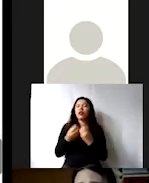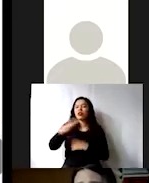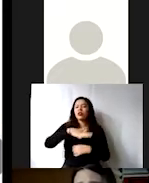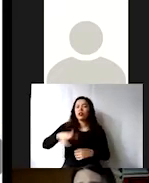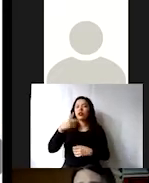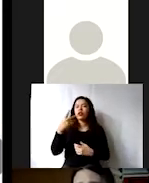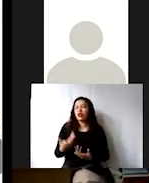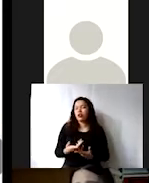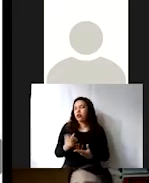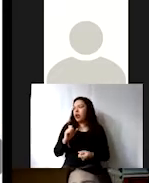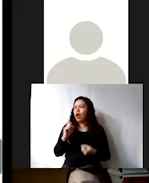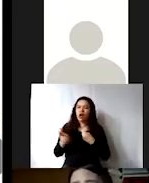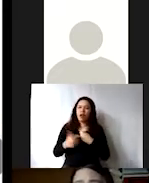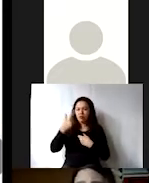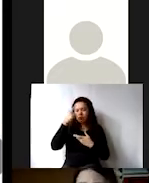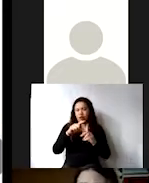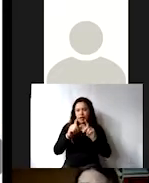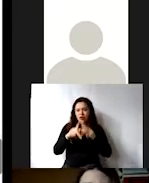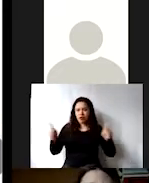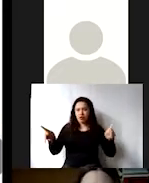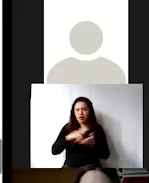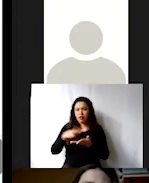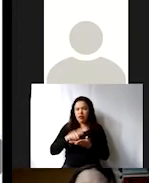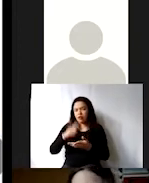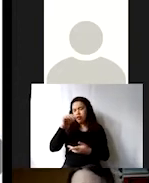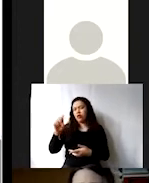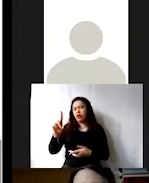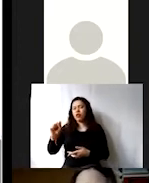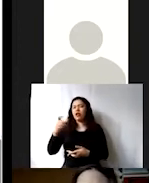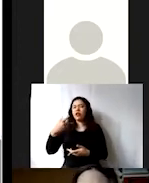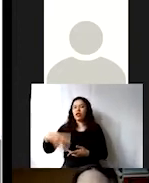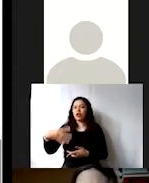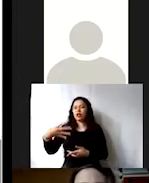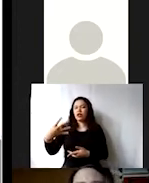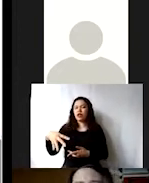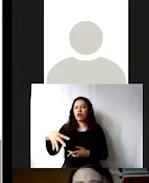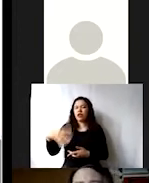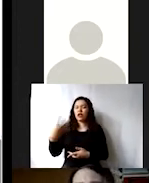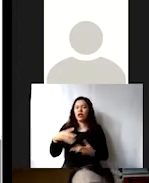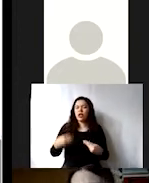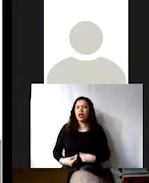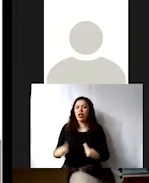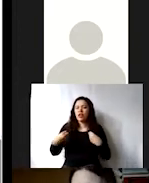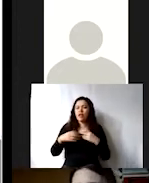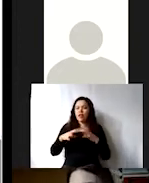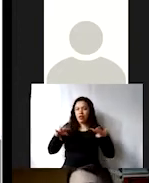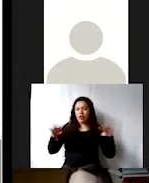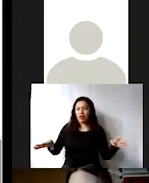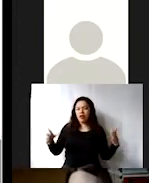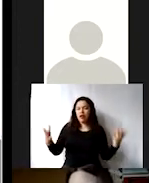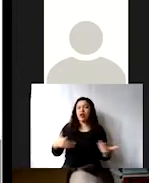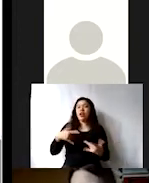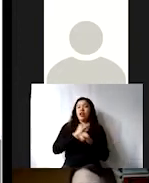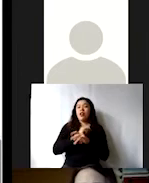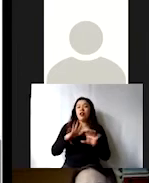armarse algo en limpiezas de costas relacionadas con el ODS 14 de vida submarina. Está también esta base de datos del